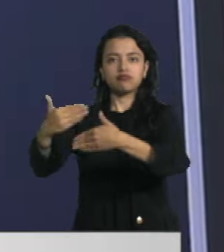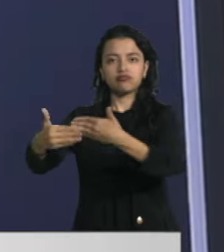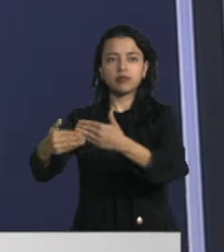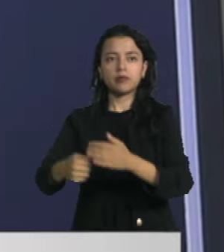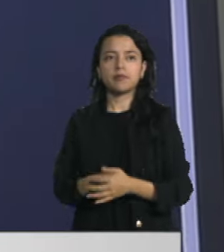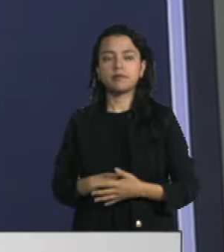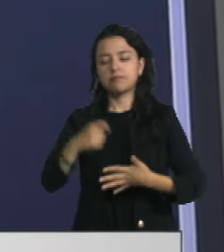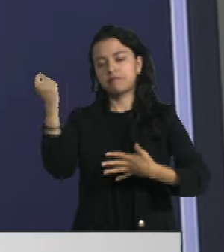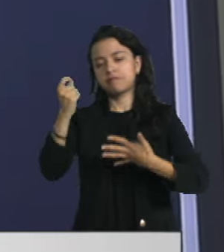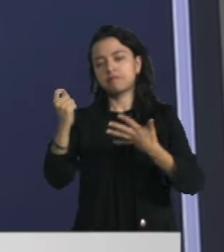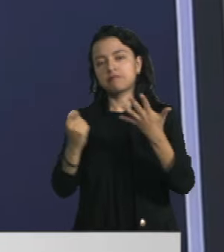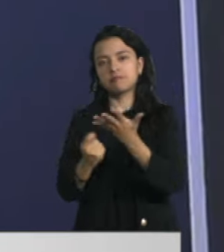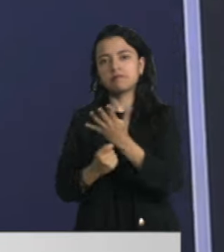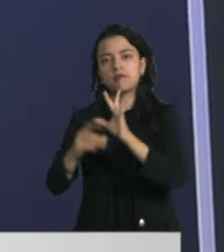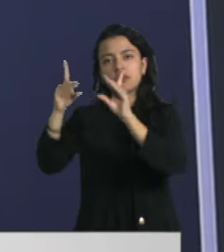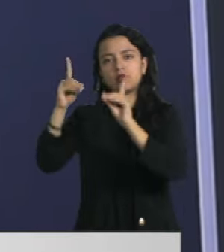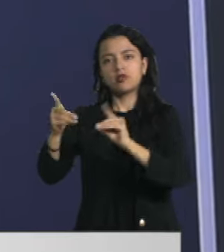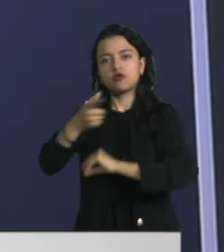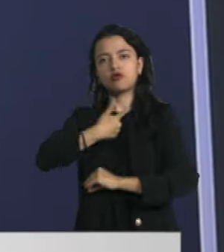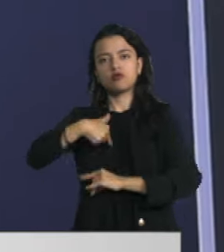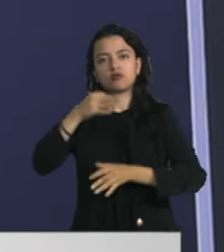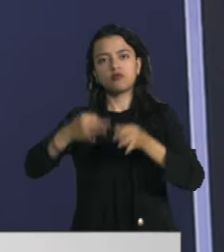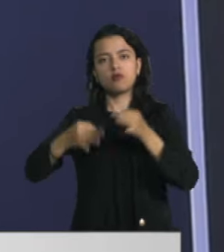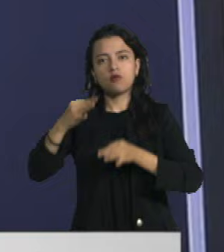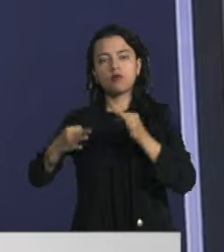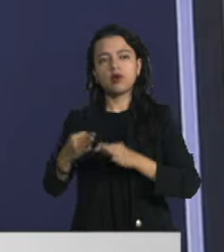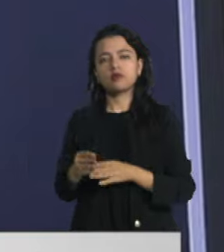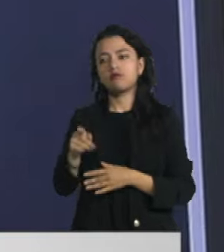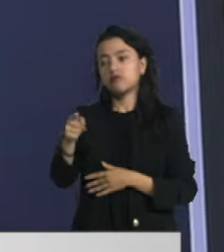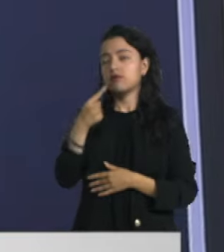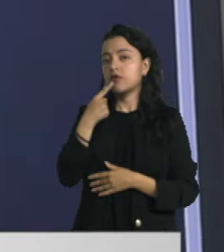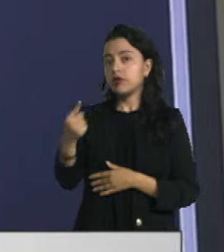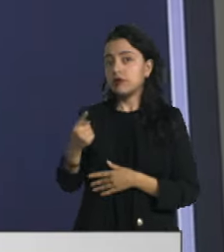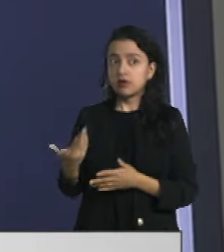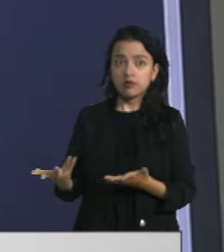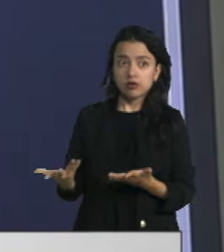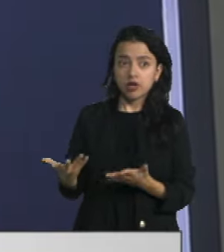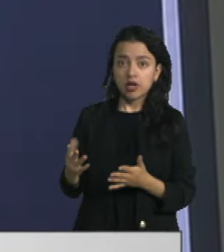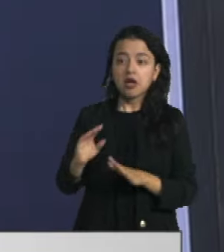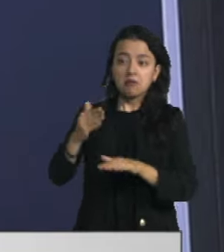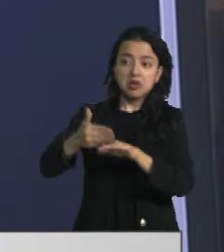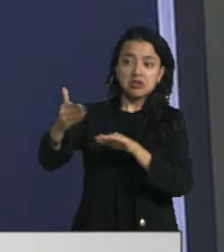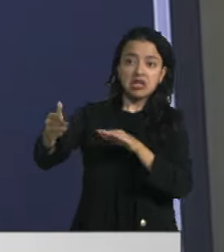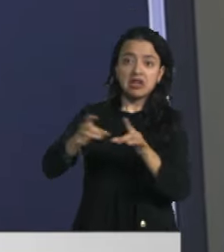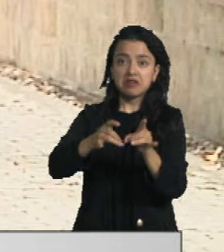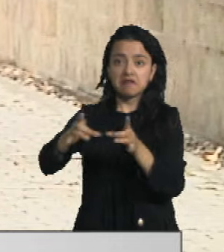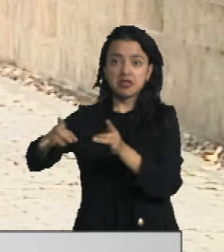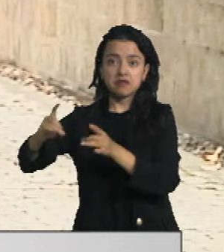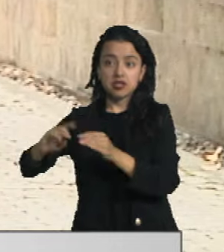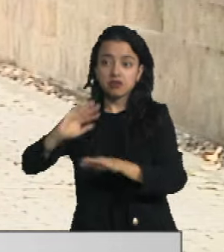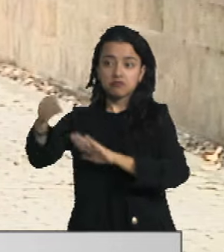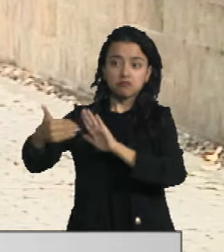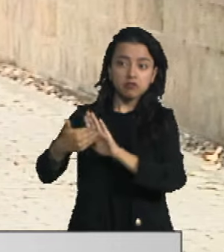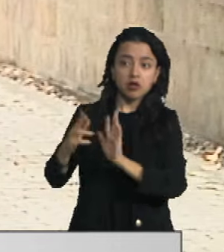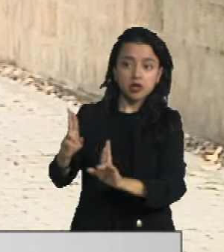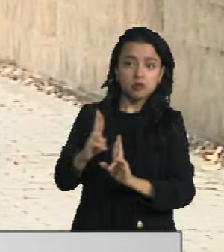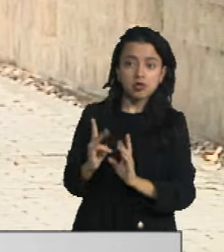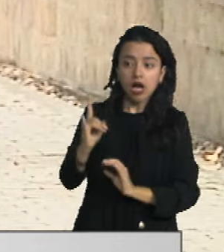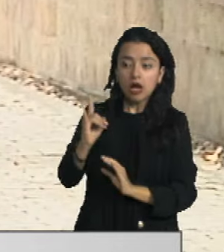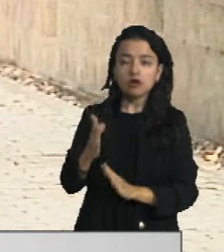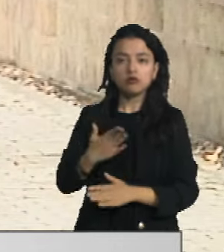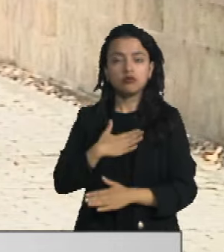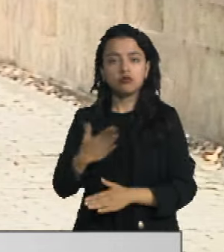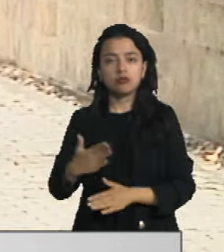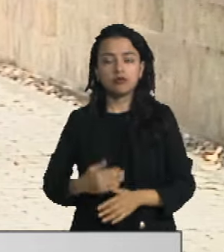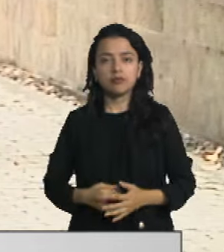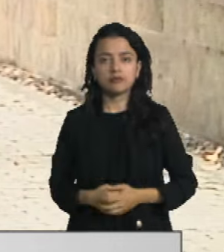indicado. Esas decisiones del despacho entonces contra las cuales proceden recursos ordinarios de reposición y apelación general fiscal. Por lo pronto, esta es toda la